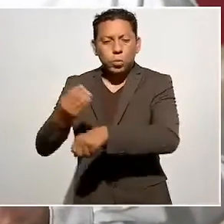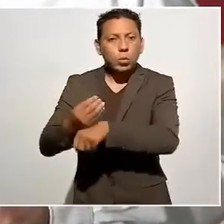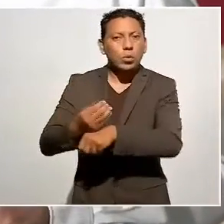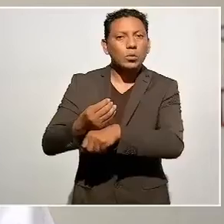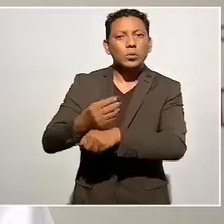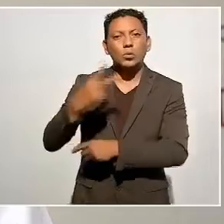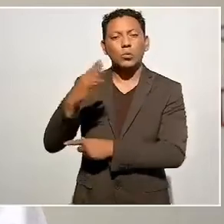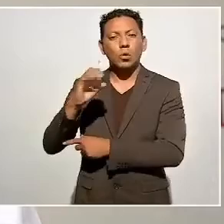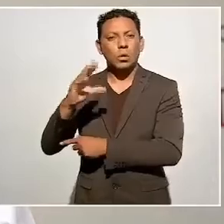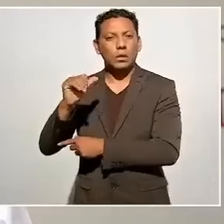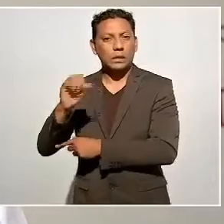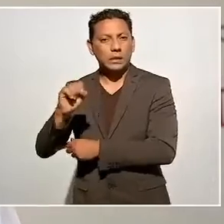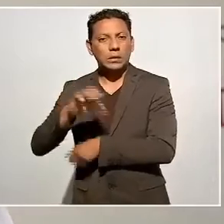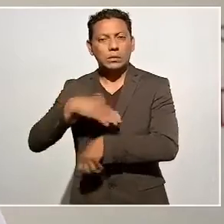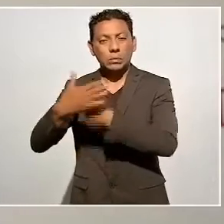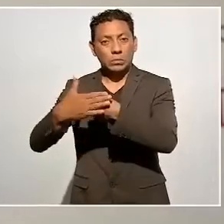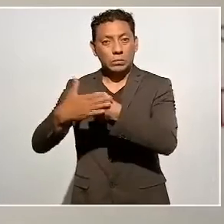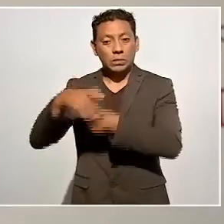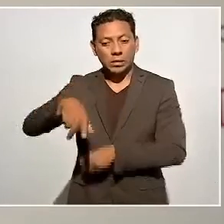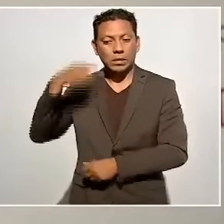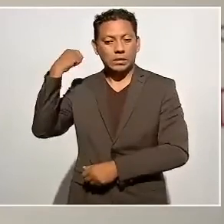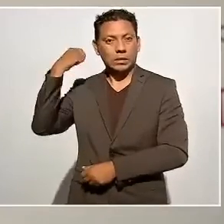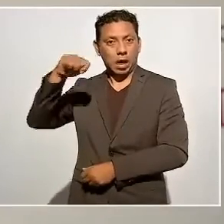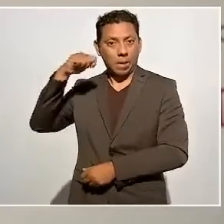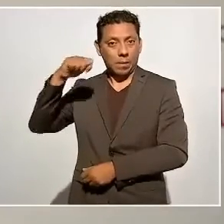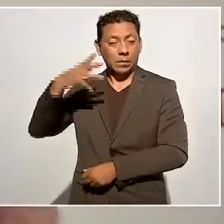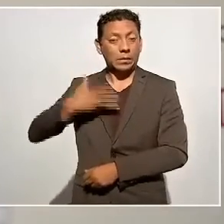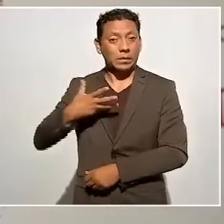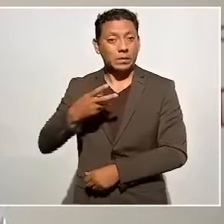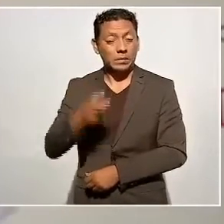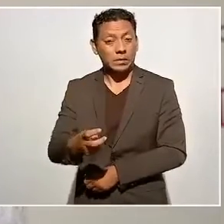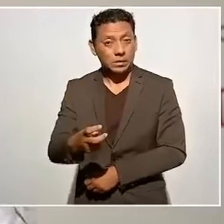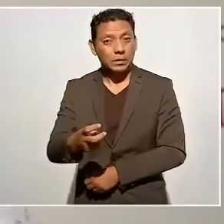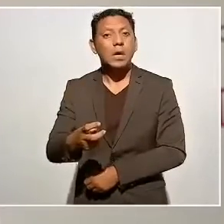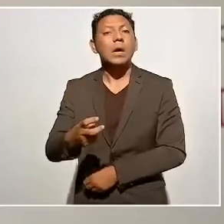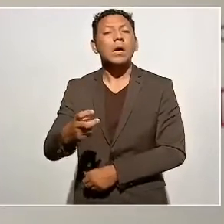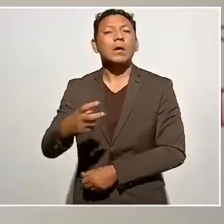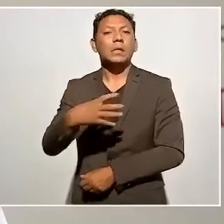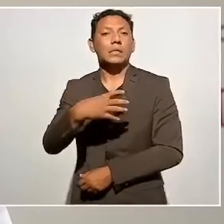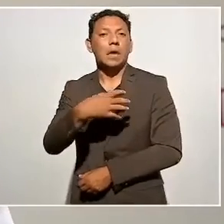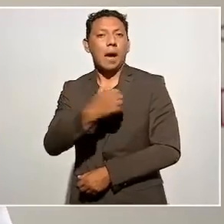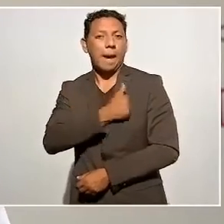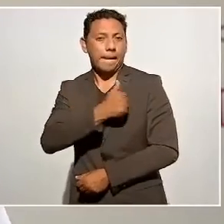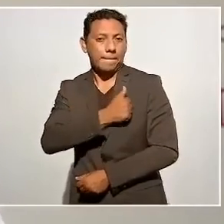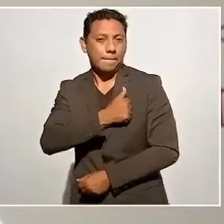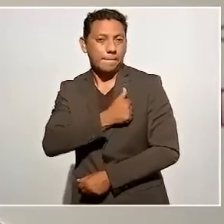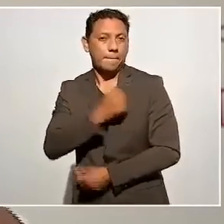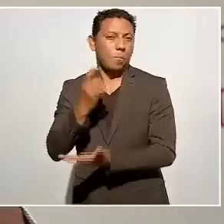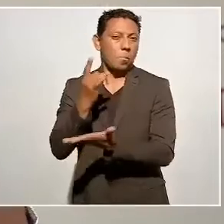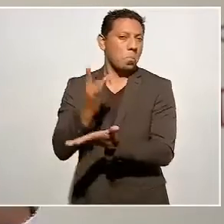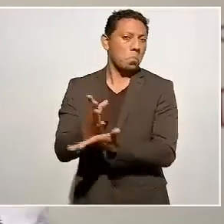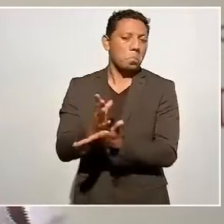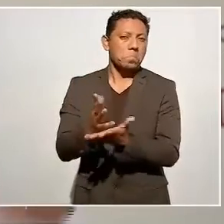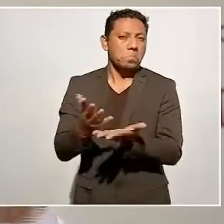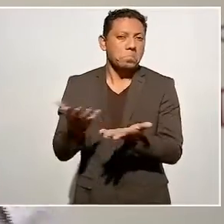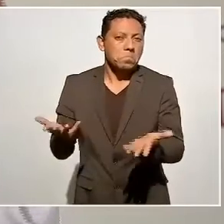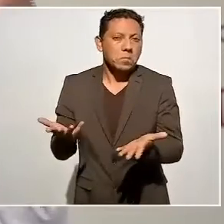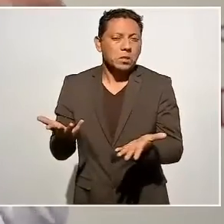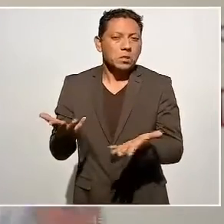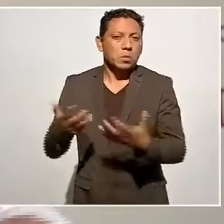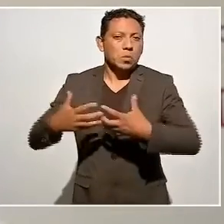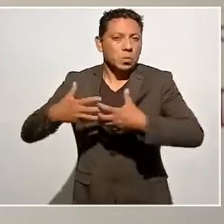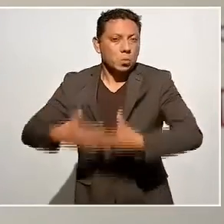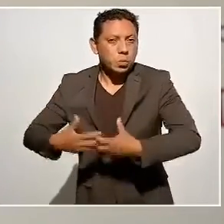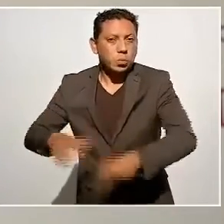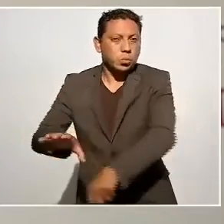Bocas que convertirá a Tabasco en la capital, no nada más energética